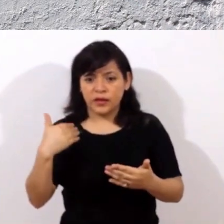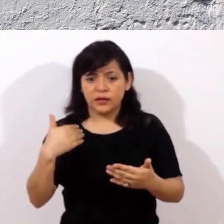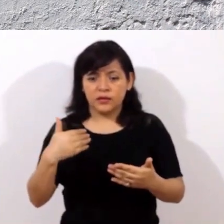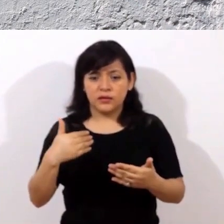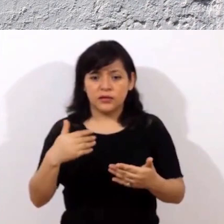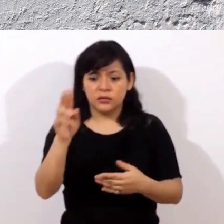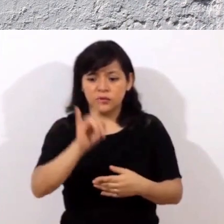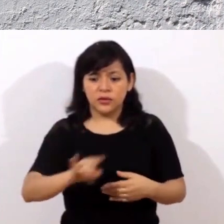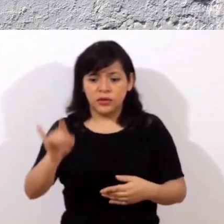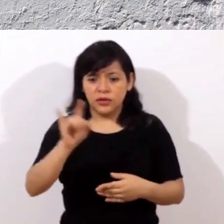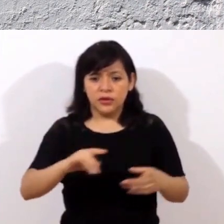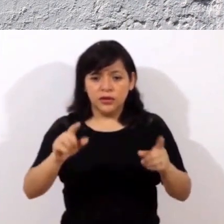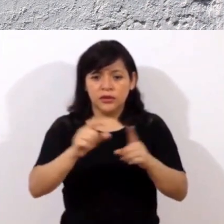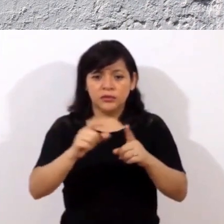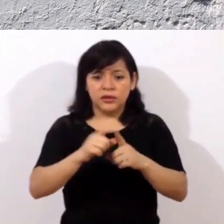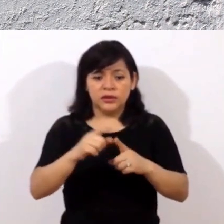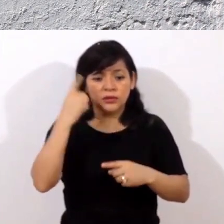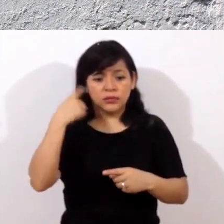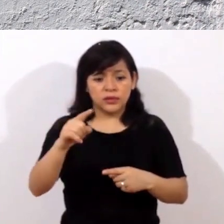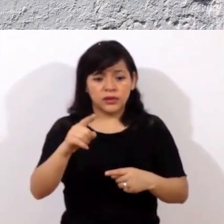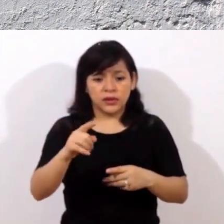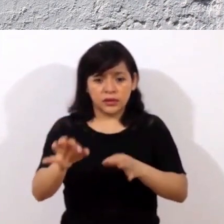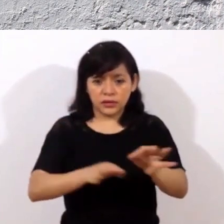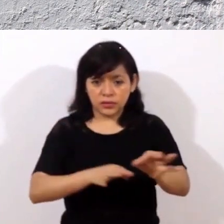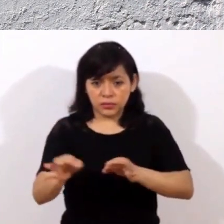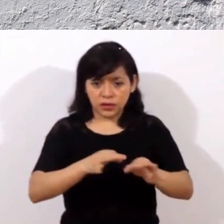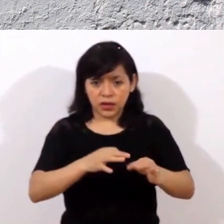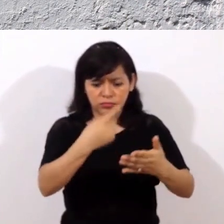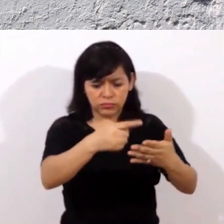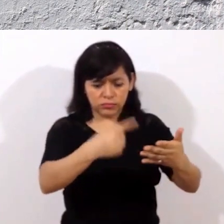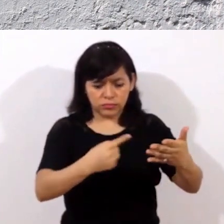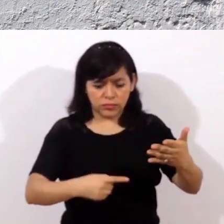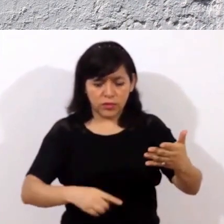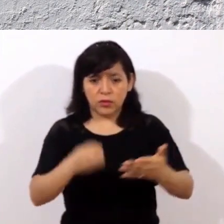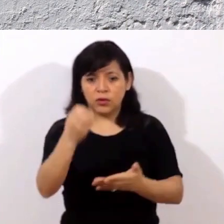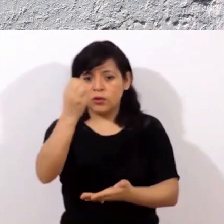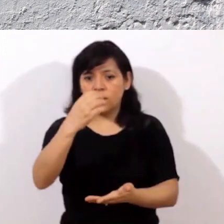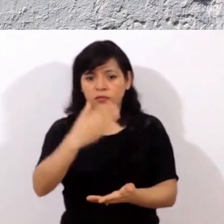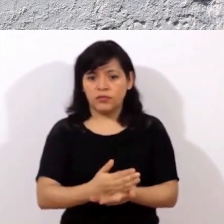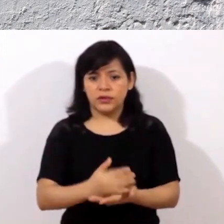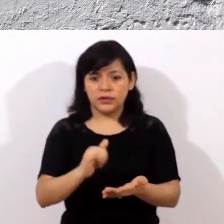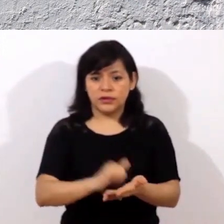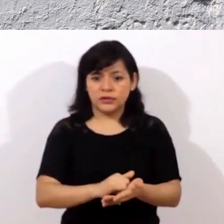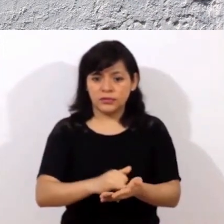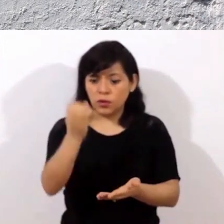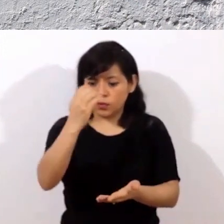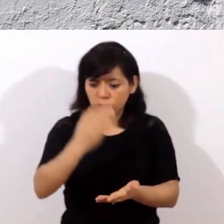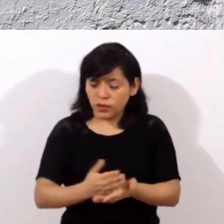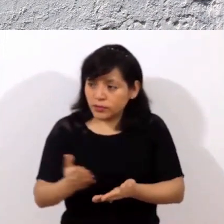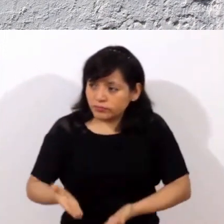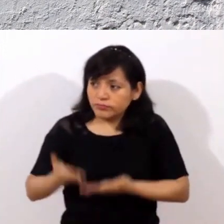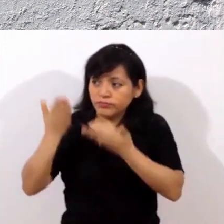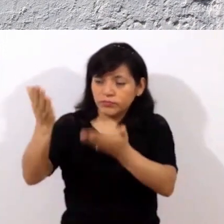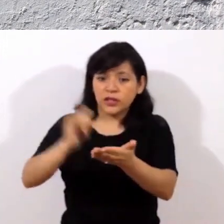hablar acerca de la serie de sacrificios que hacía un sacerdote por el pecado